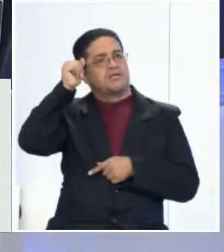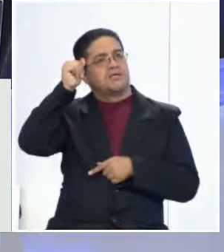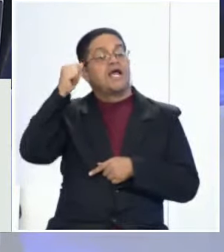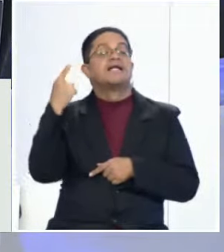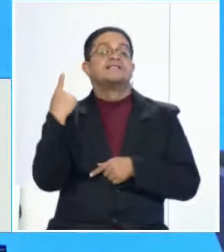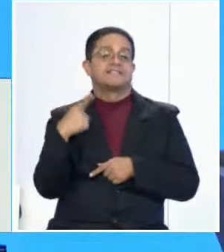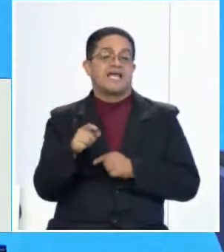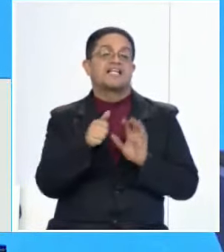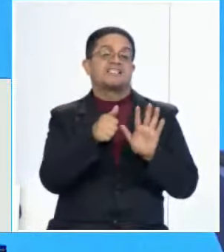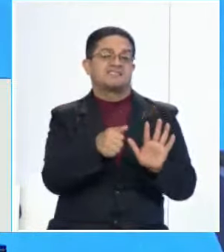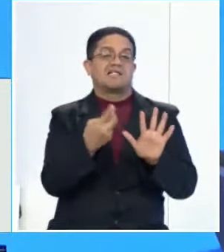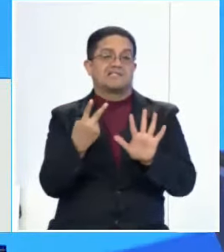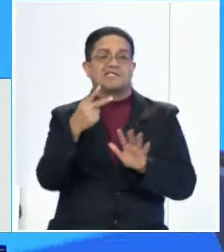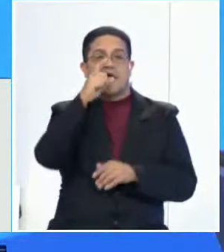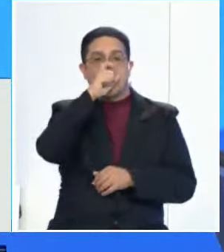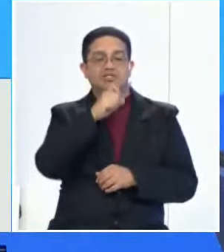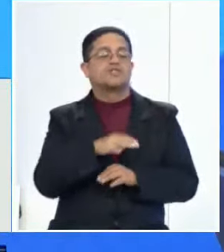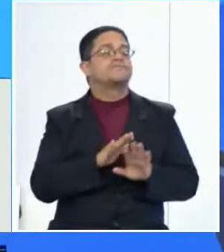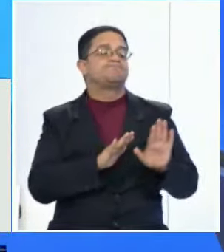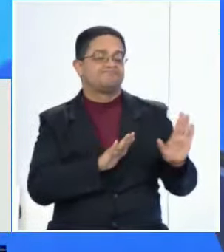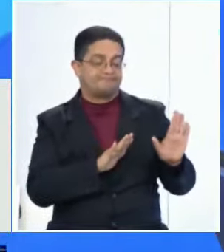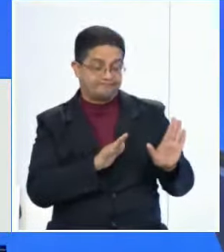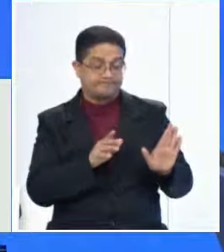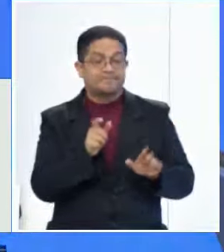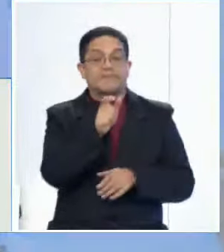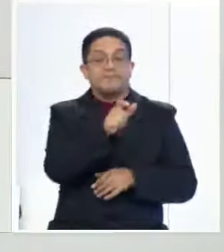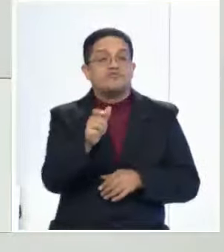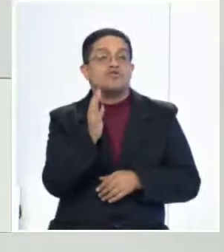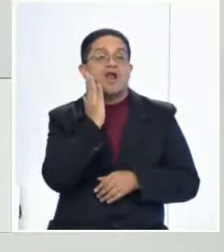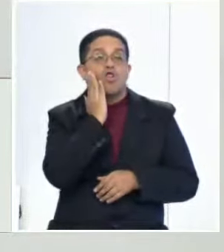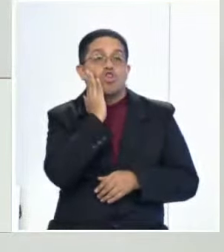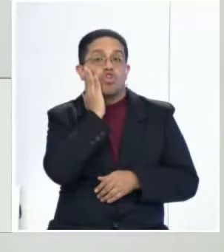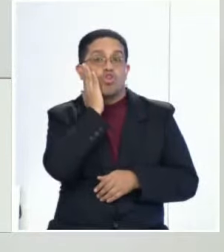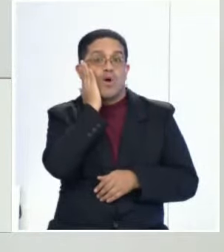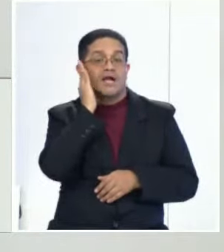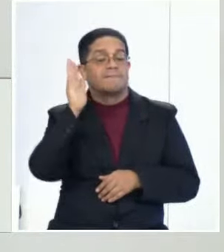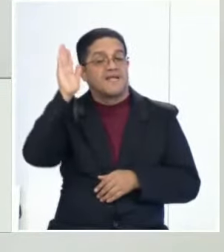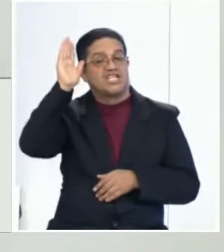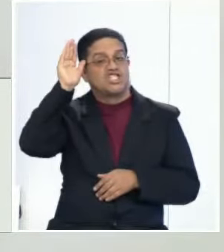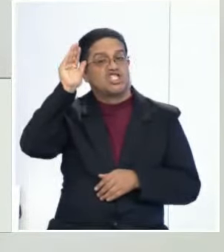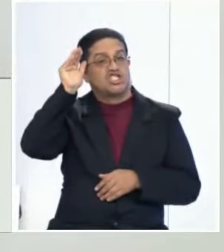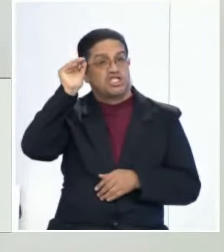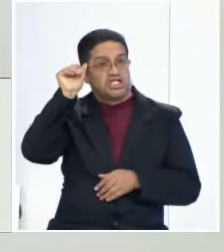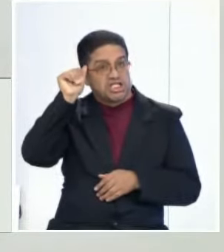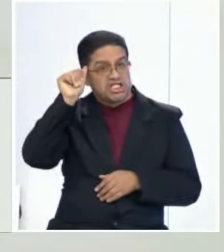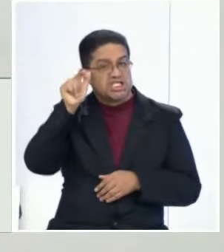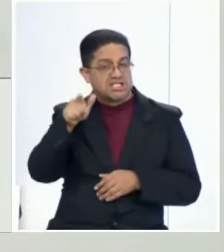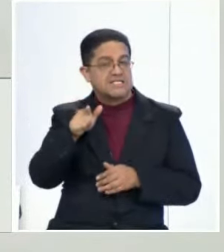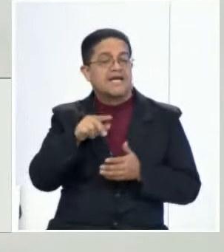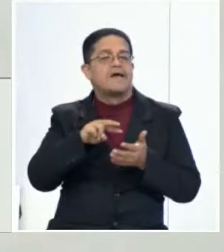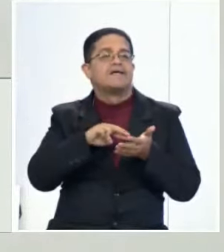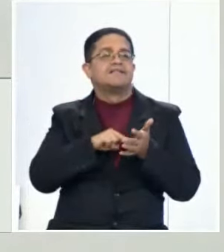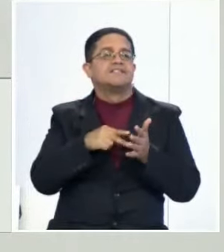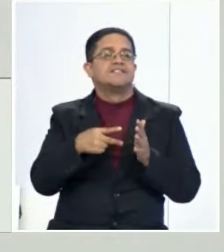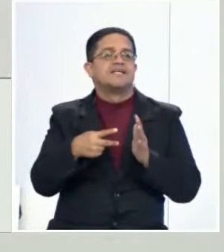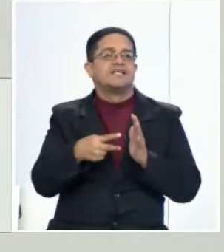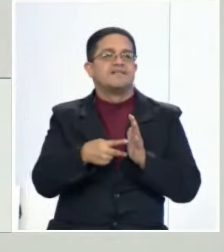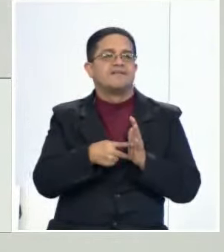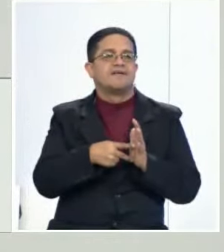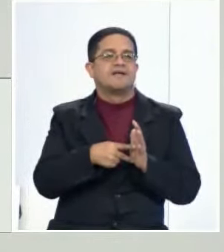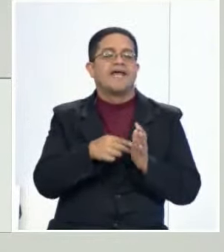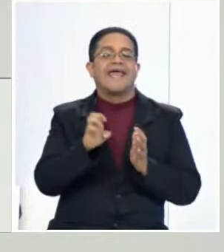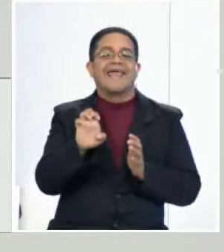67 años. ¿Qué pasa? Mientras uno duerme, si uno se orina de forma involuntaria, eso es un signo que recibe el nombre de